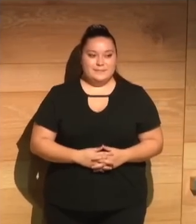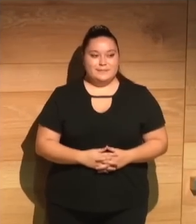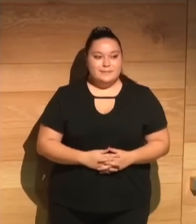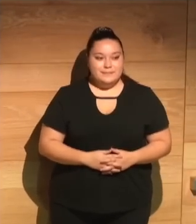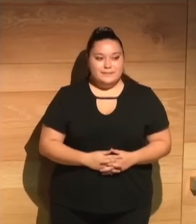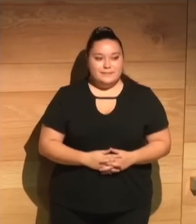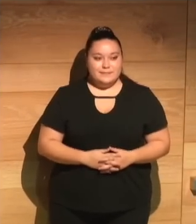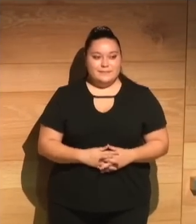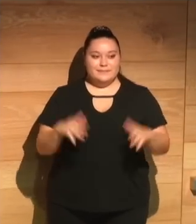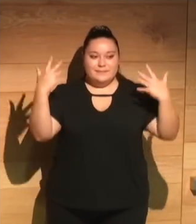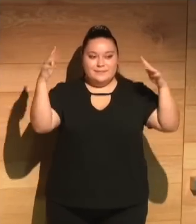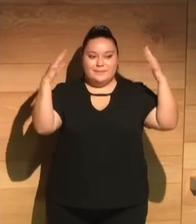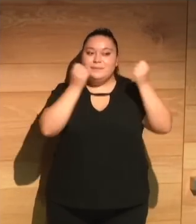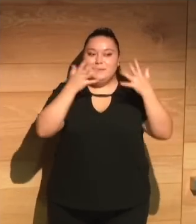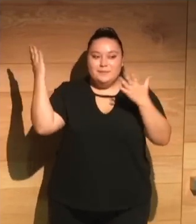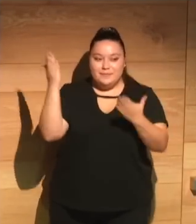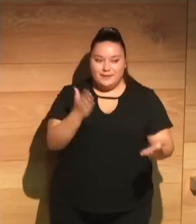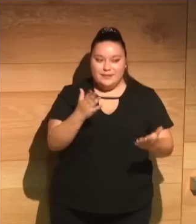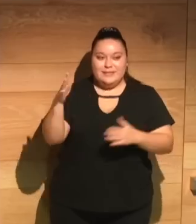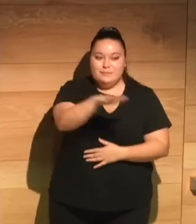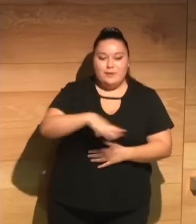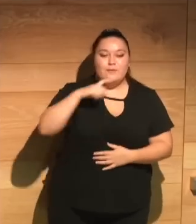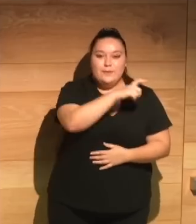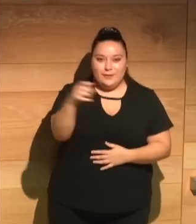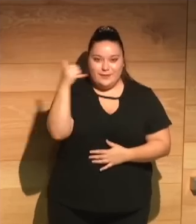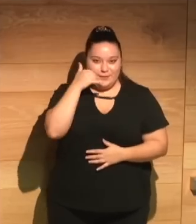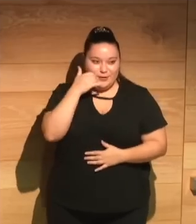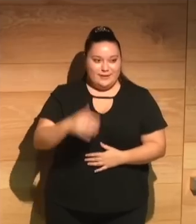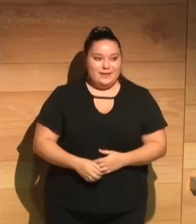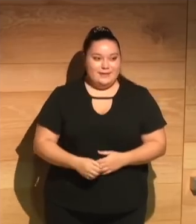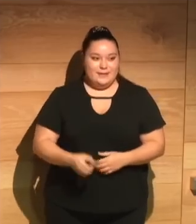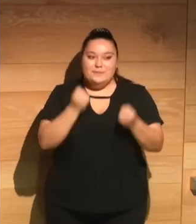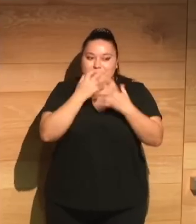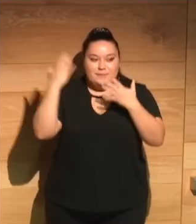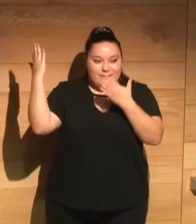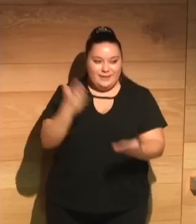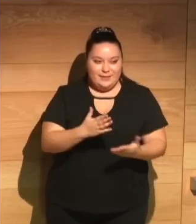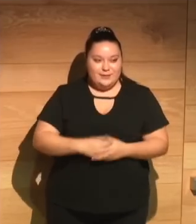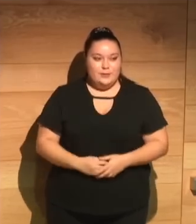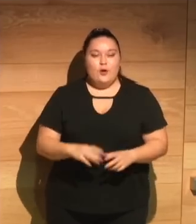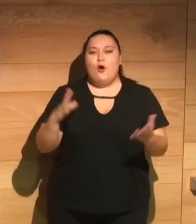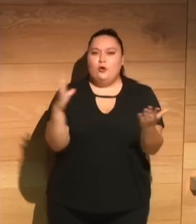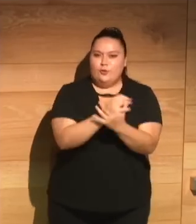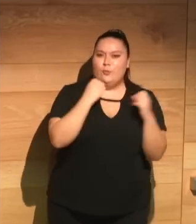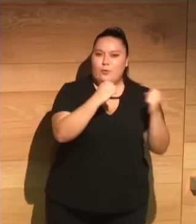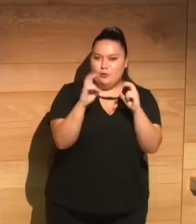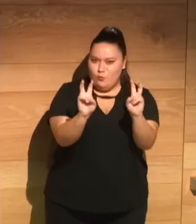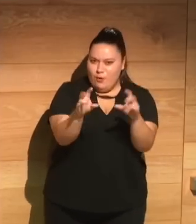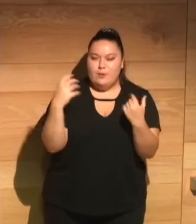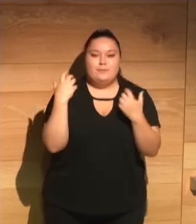¡Ay, qué bonito veros! ¡Bienvenidos al espacio Fundación Telefónica! ¡Bienvenidos al nuevo